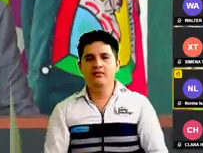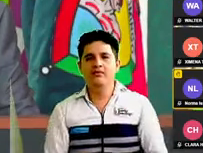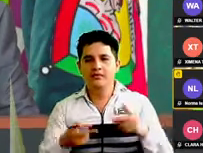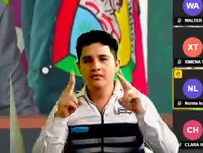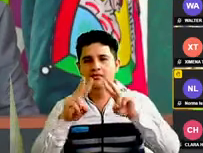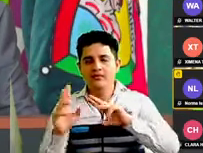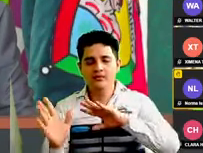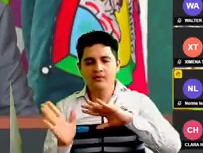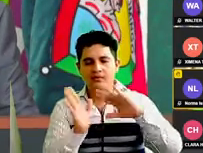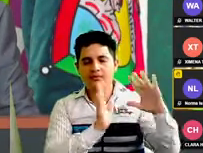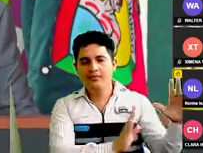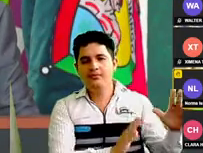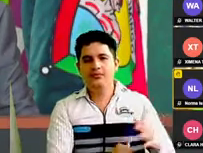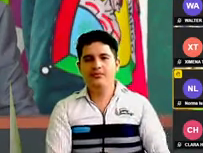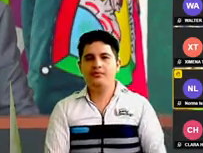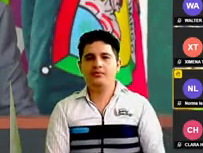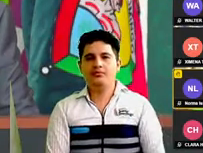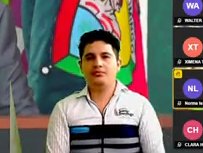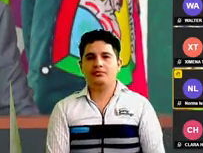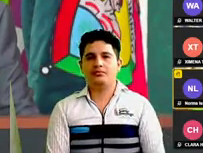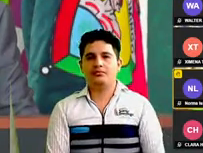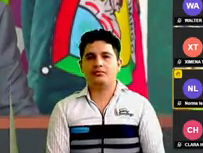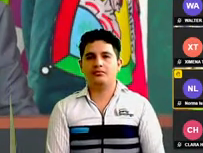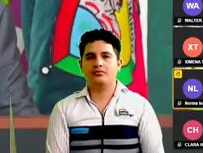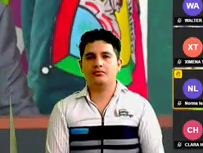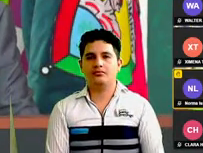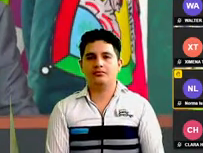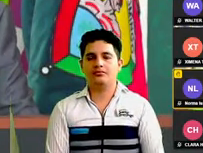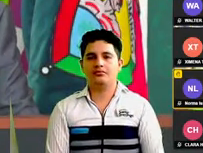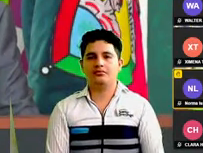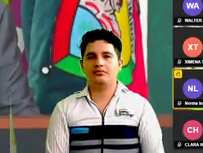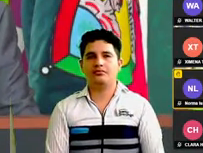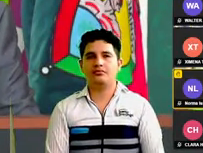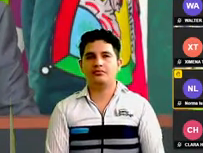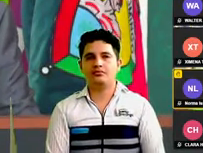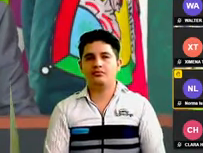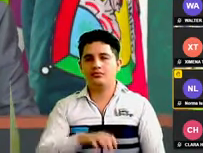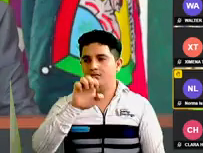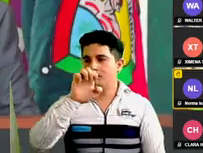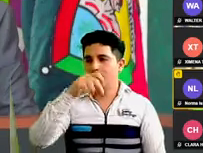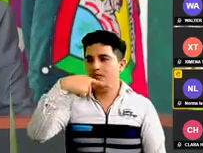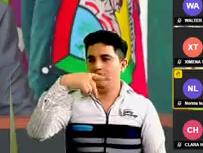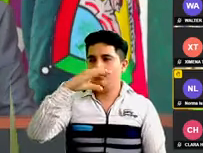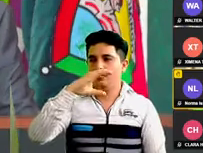También la sesión última de la empresa pública de transporte,